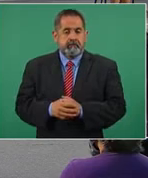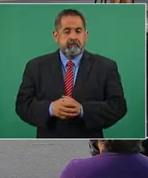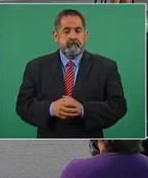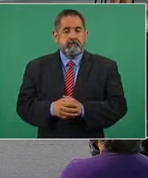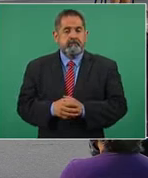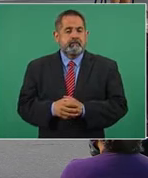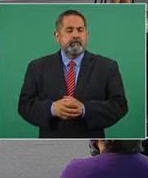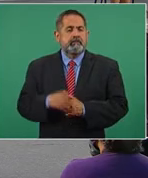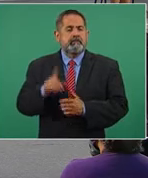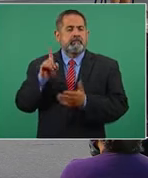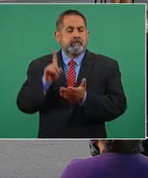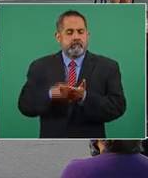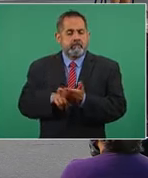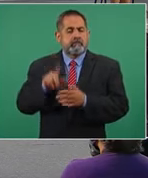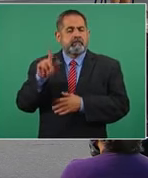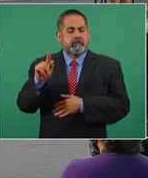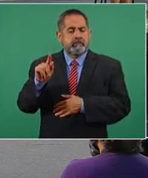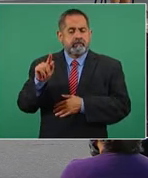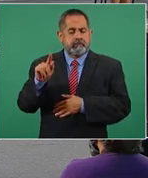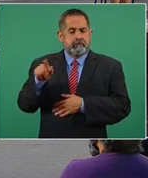1070 productores